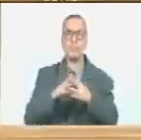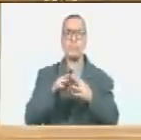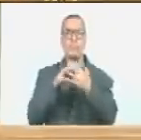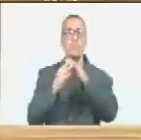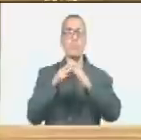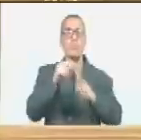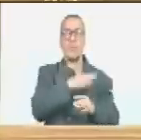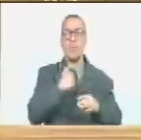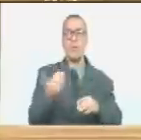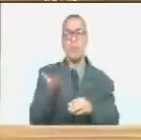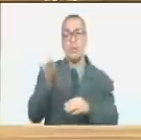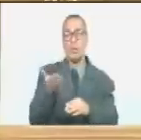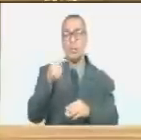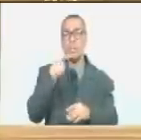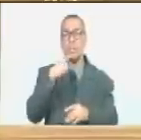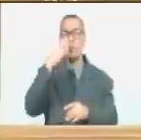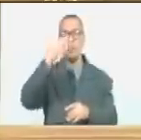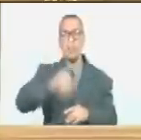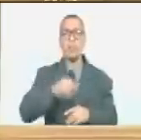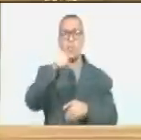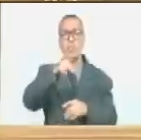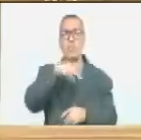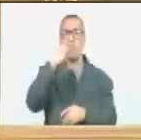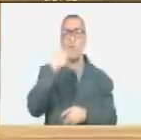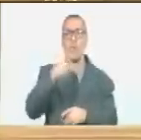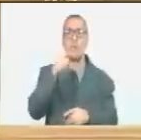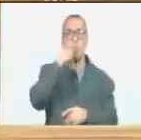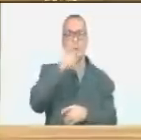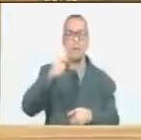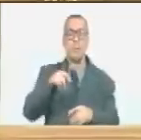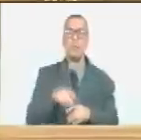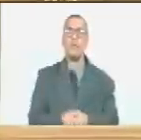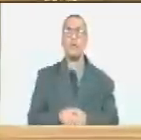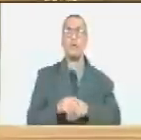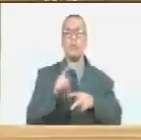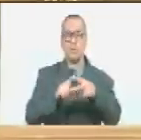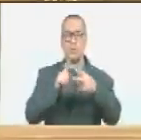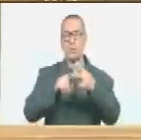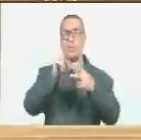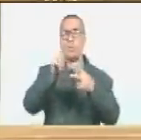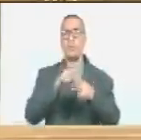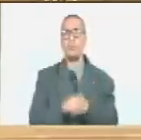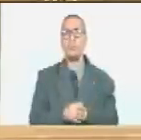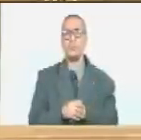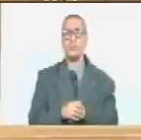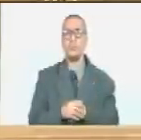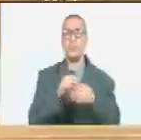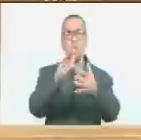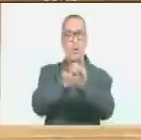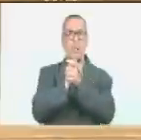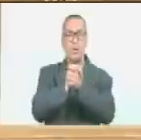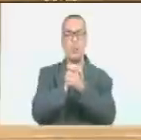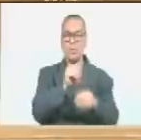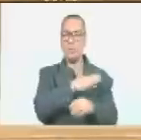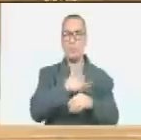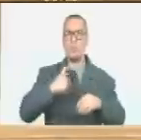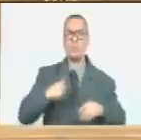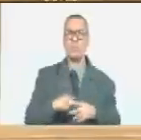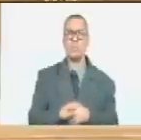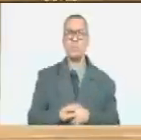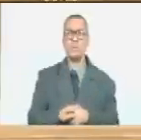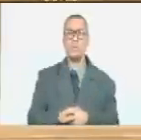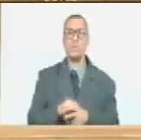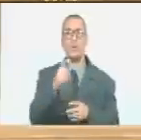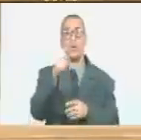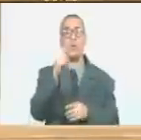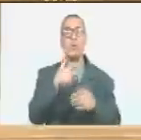importante garantizar esa política del suelo urbano. Y lo segundo, compatriotas, que quiero un